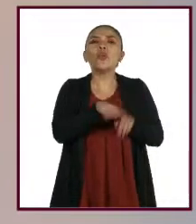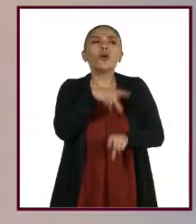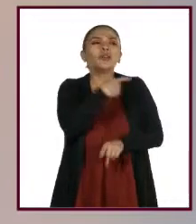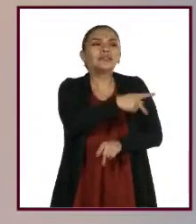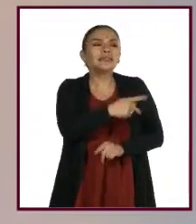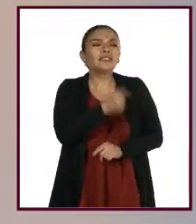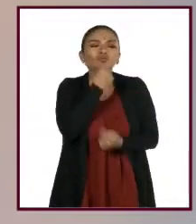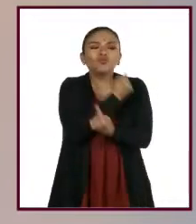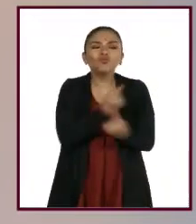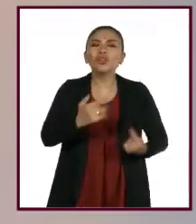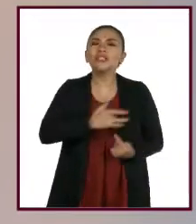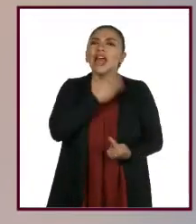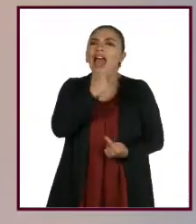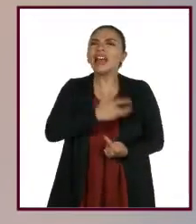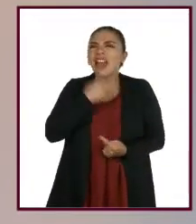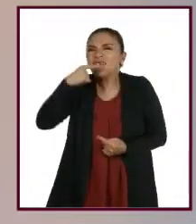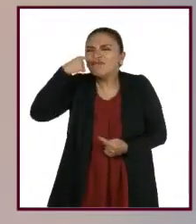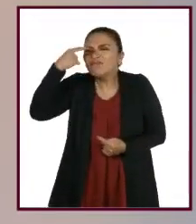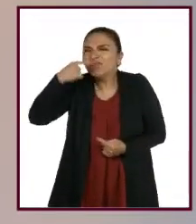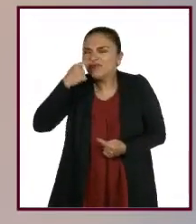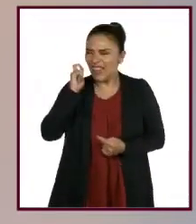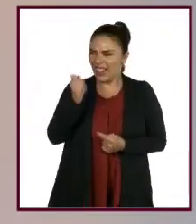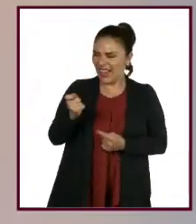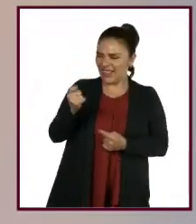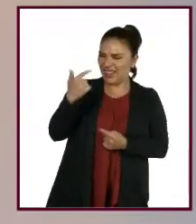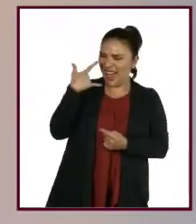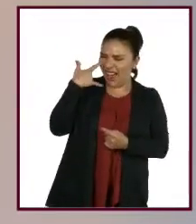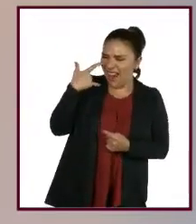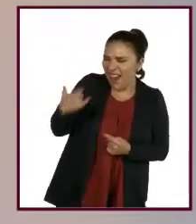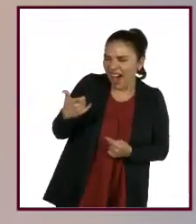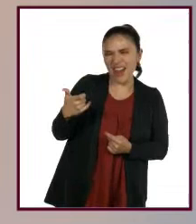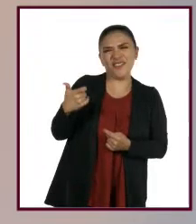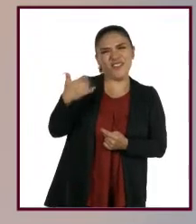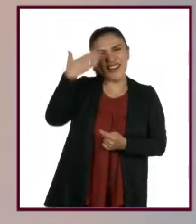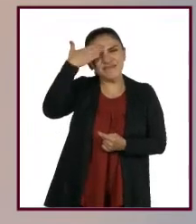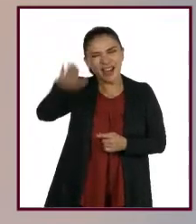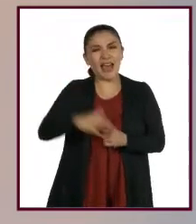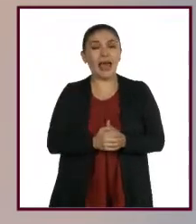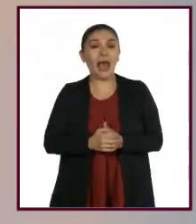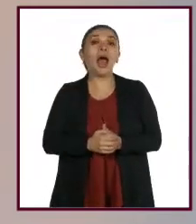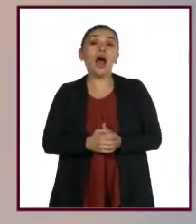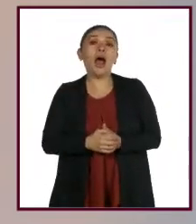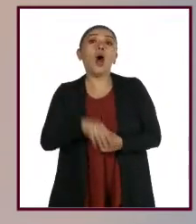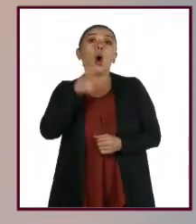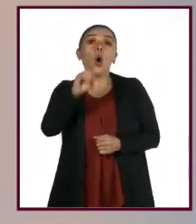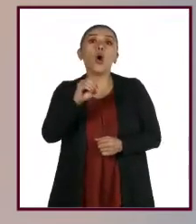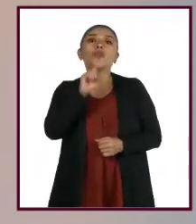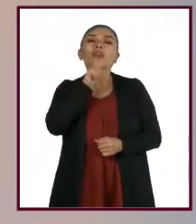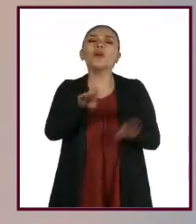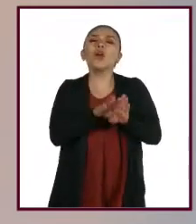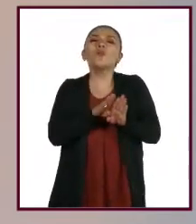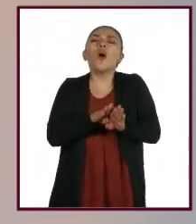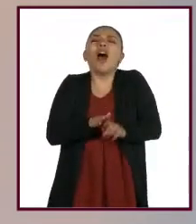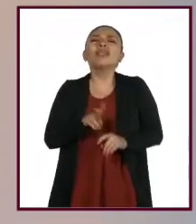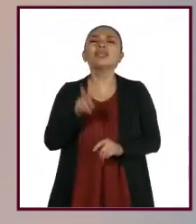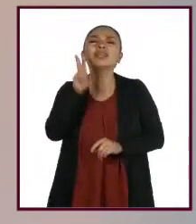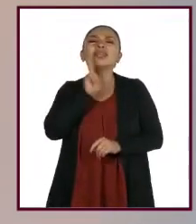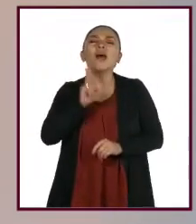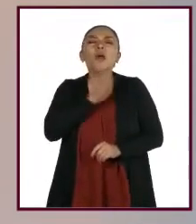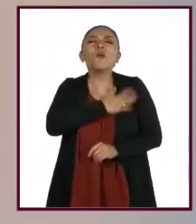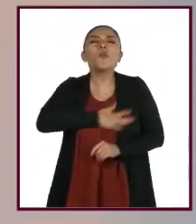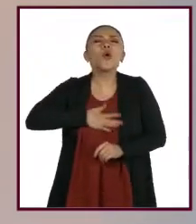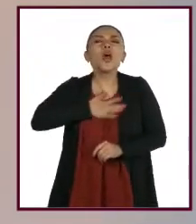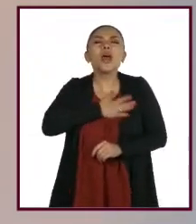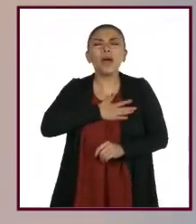sensación relacionada con el olfato y muchas veces hasta tiene que ver con un consumo experimental, es decir,